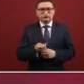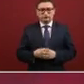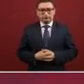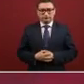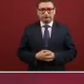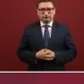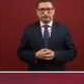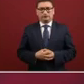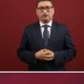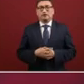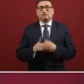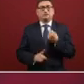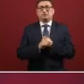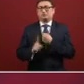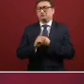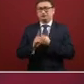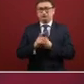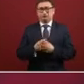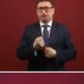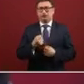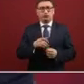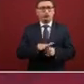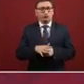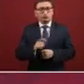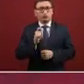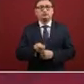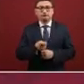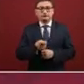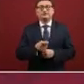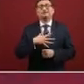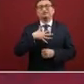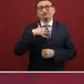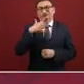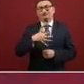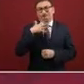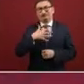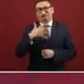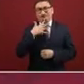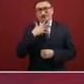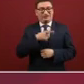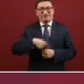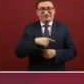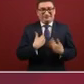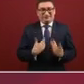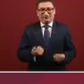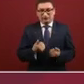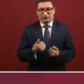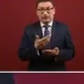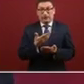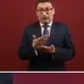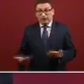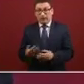es lo más destructivo que puede haber la variable de la corrupción entonces como no hay corrupción tolerada